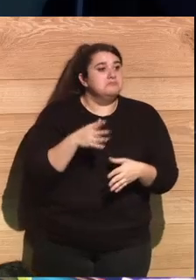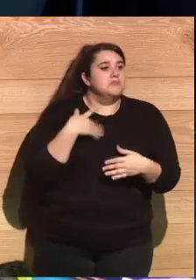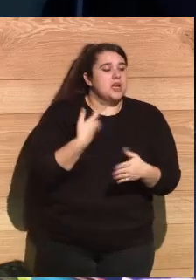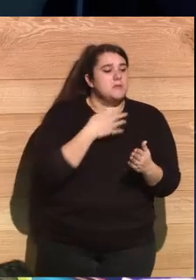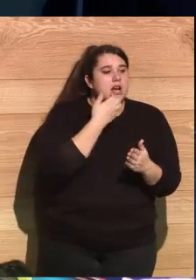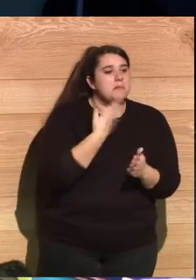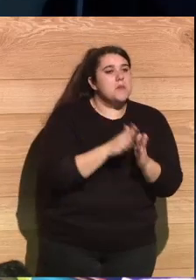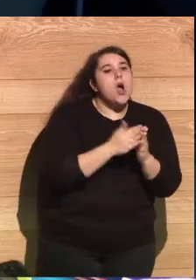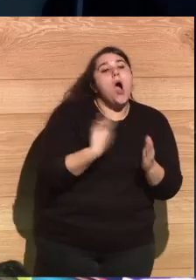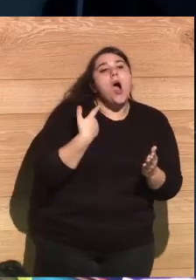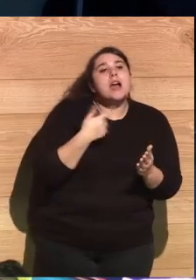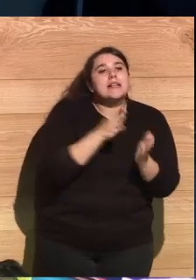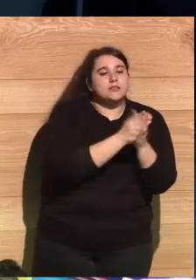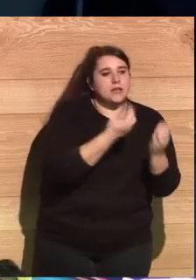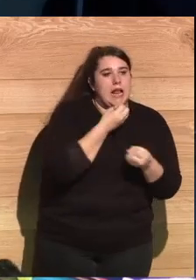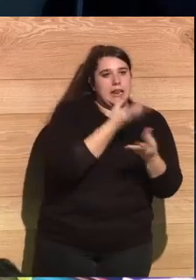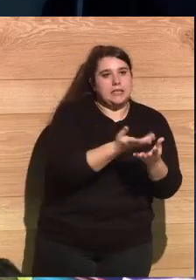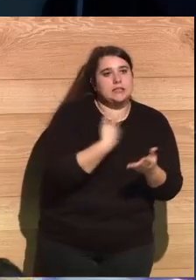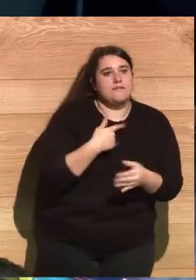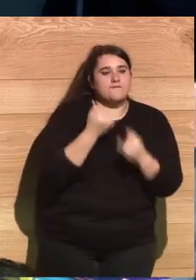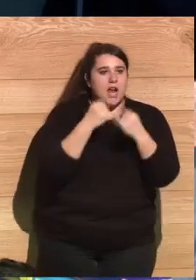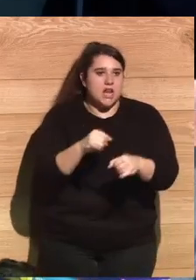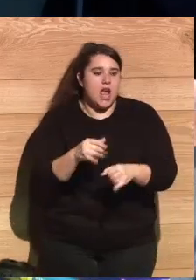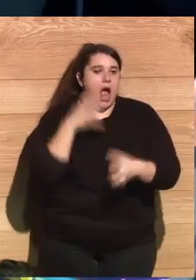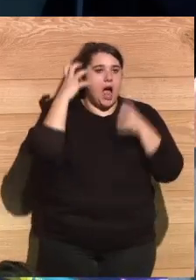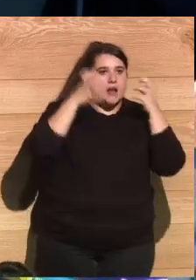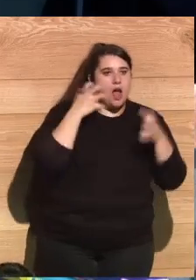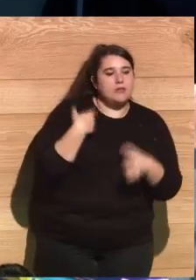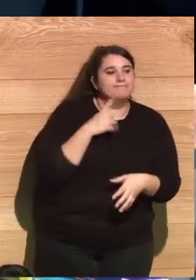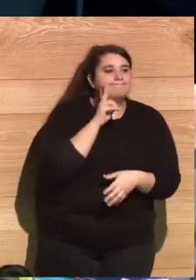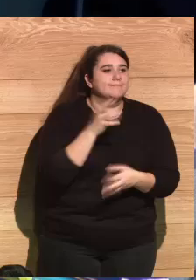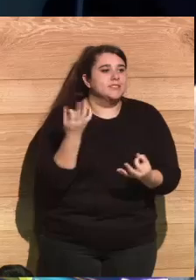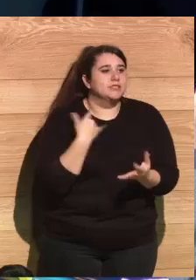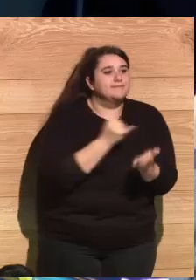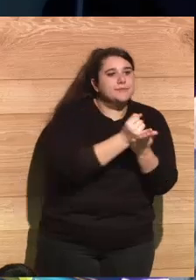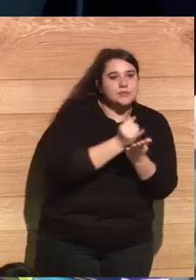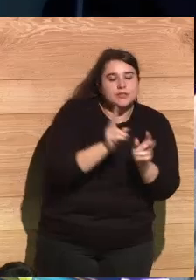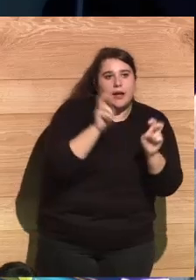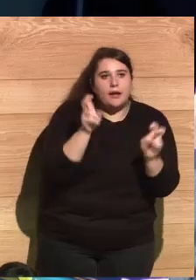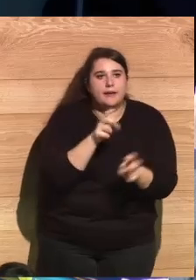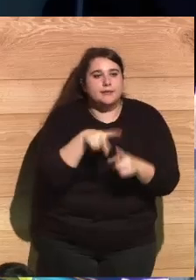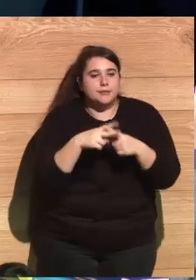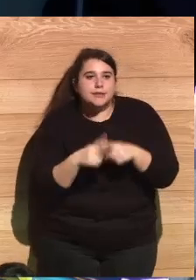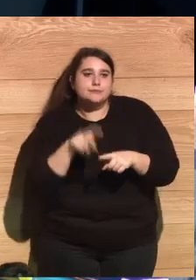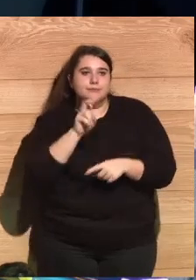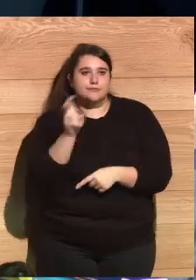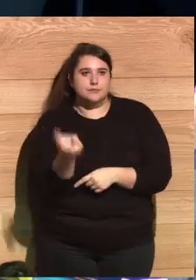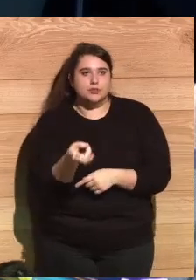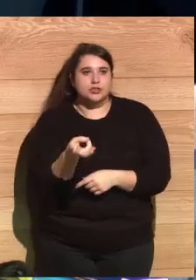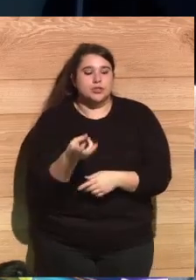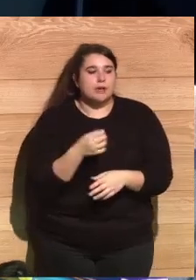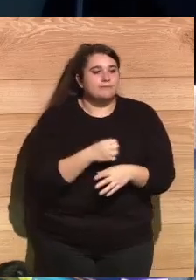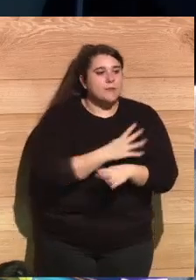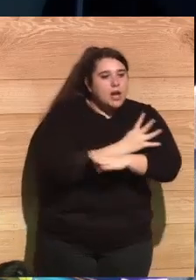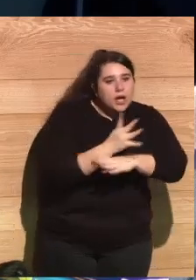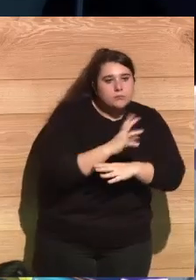la feria del ganado y, bueno, en la feria del ganado ves los tractores, las semillas, todo tipo de tubérculos,